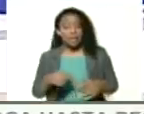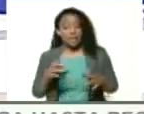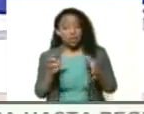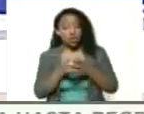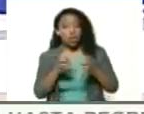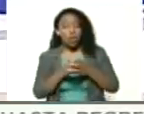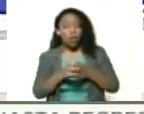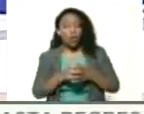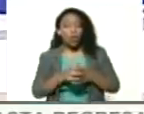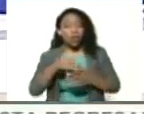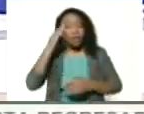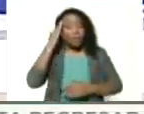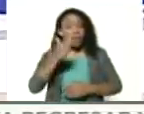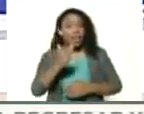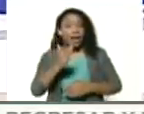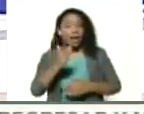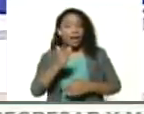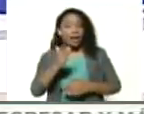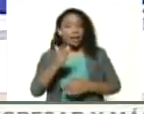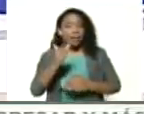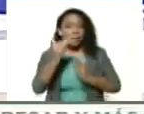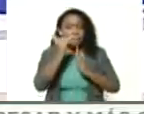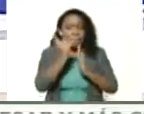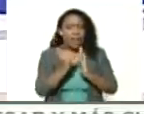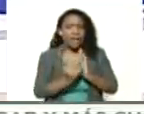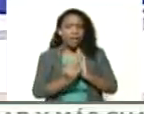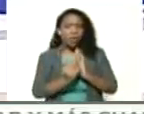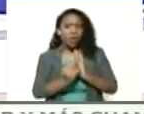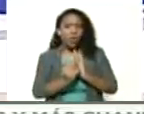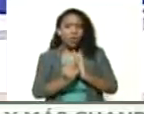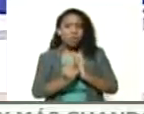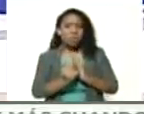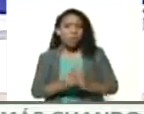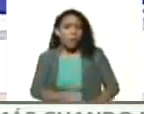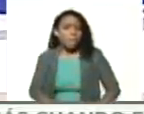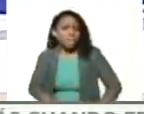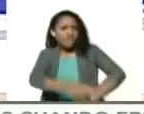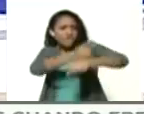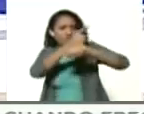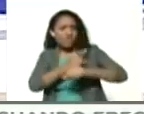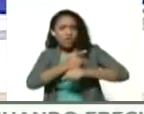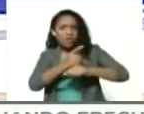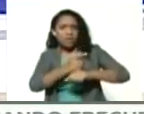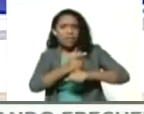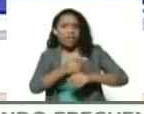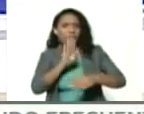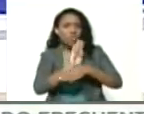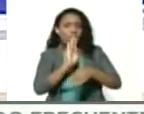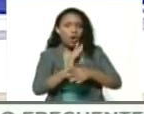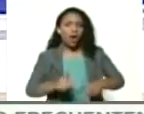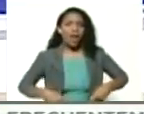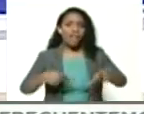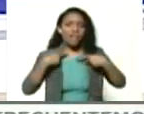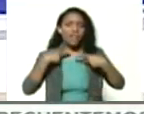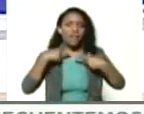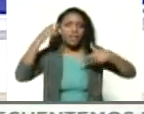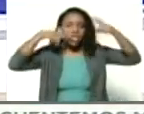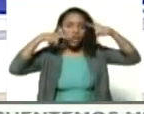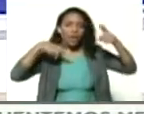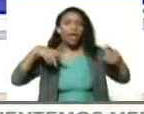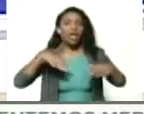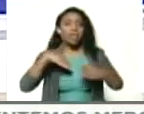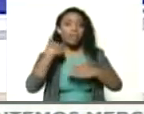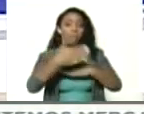soldados rasos sacaron sus fusiles y le salvaron la vida. Luego lo llevaron a